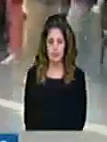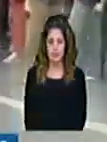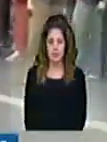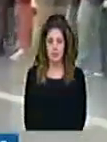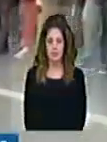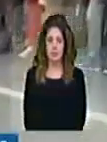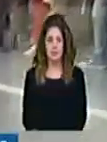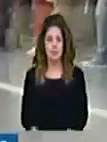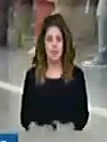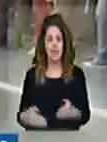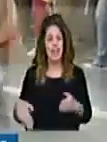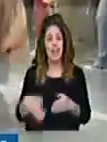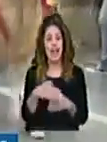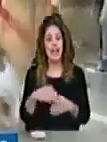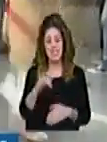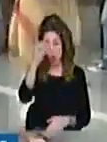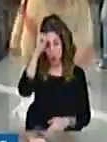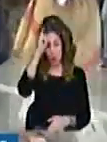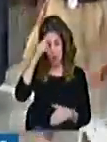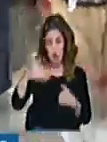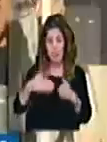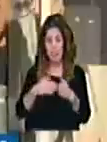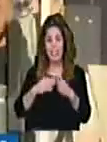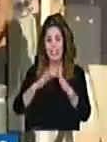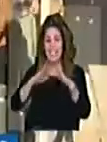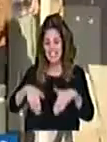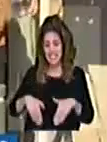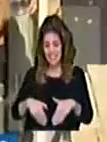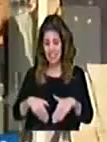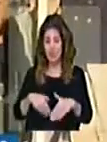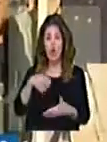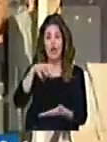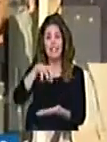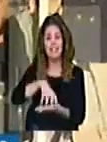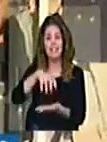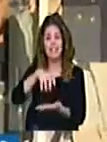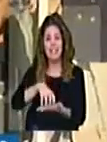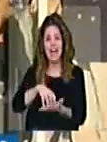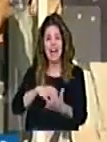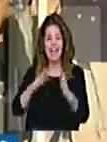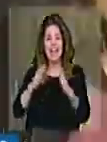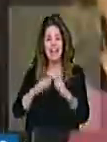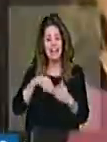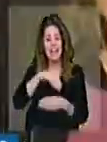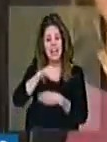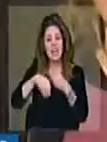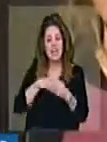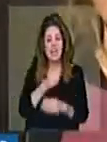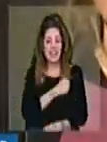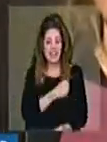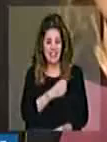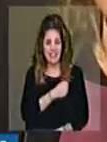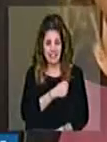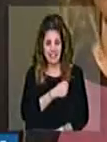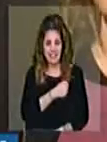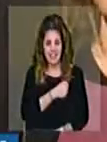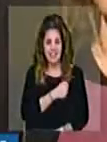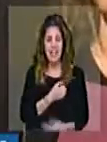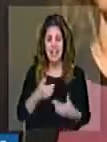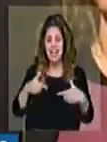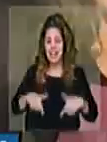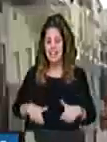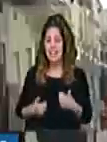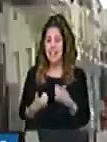En Colón y Cerrito se ubica el solar que perteneció a la familia de José Gervasio Artigas. Con motivo del natalicio del prócer, la